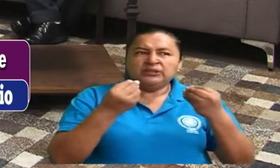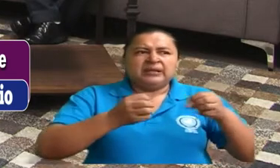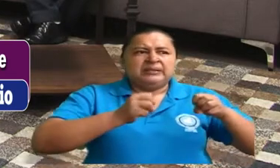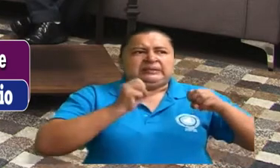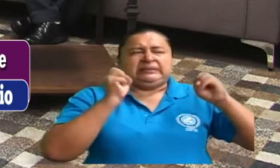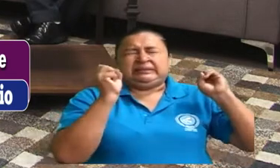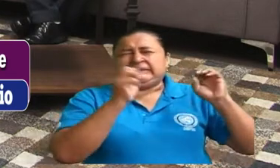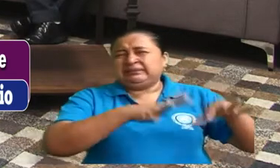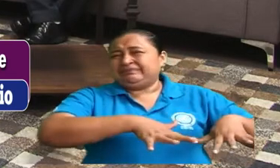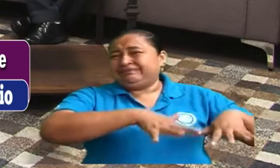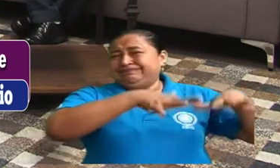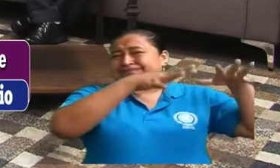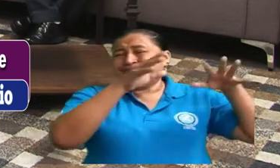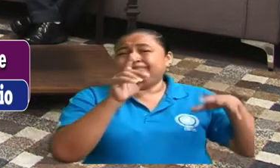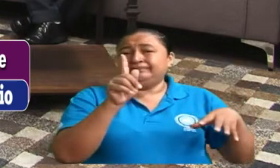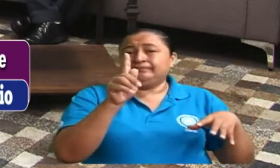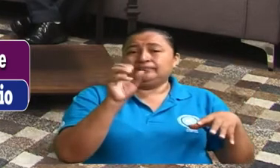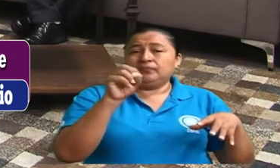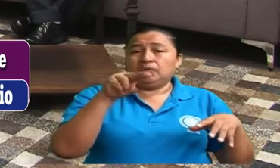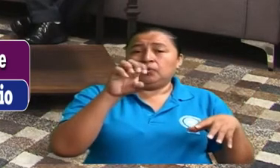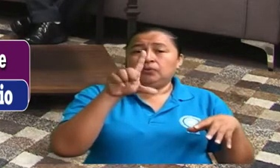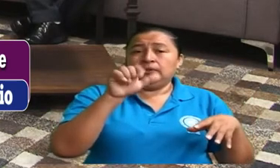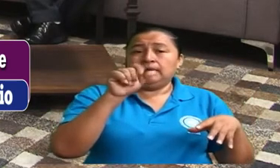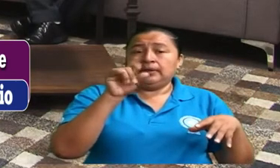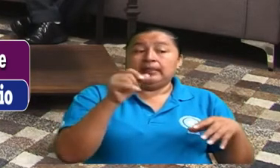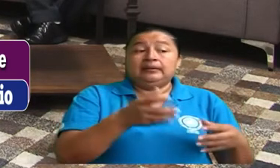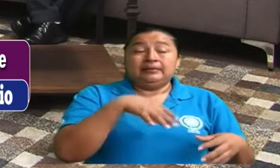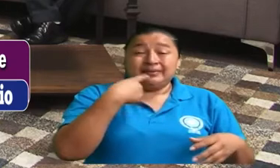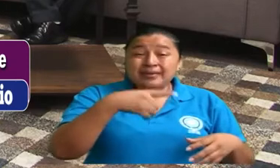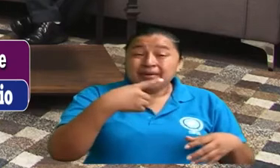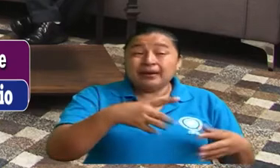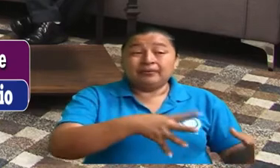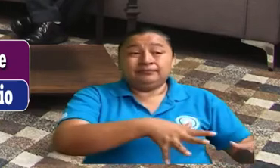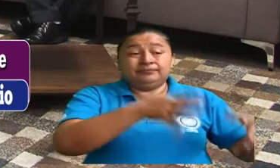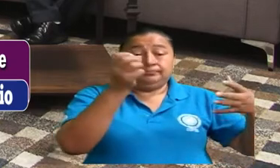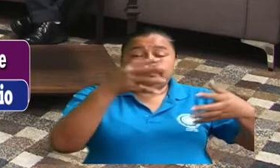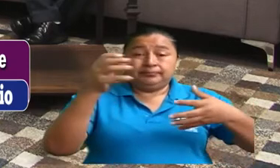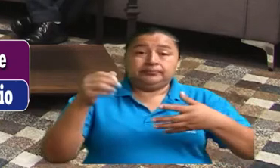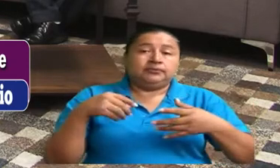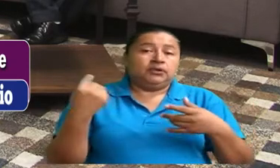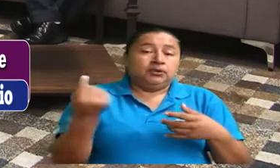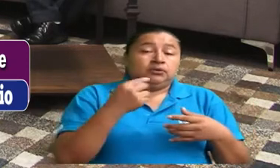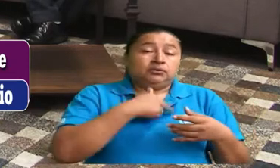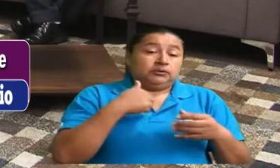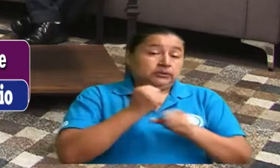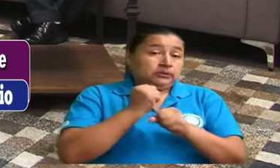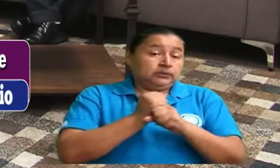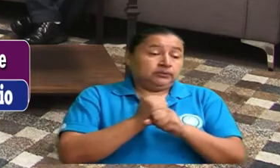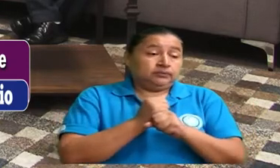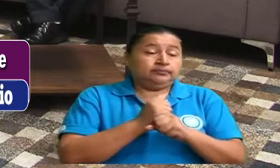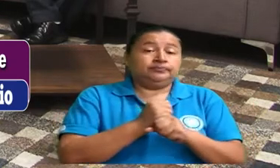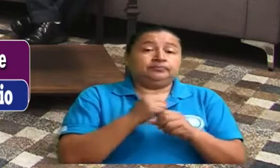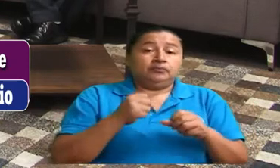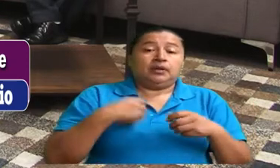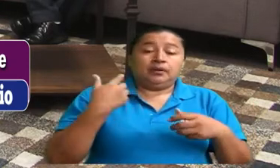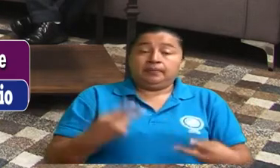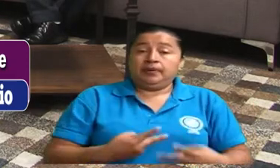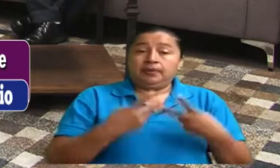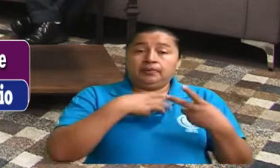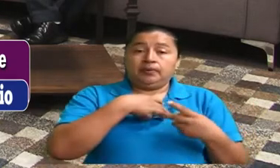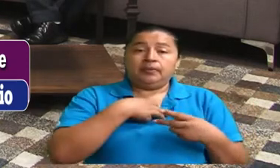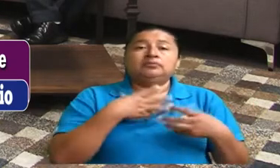¿verdad?, miles de toneladas de materiales que se recogen a diario, ¿no? Entonces, no solo hace la labor para la sobrevivencia, sino